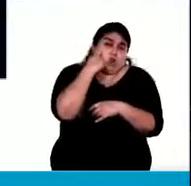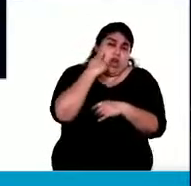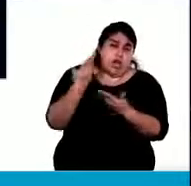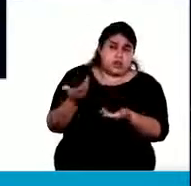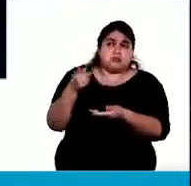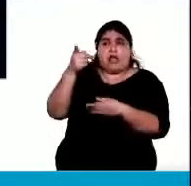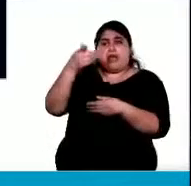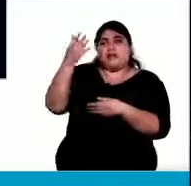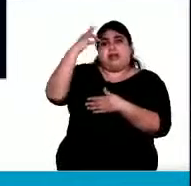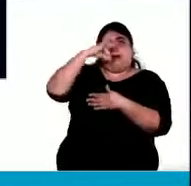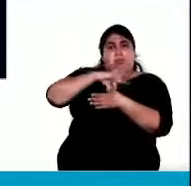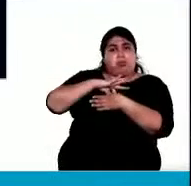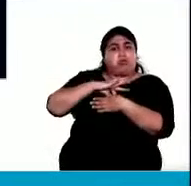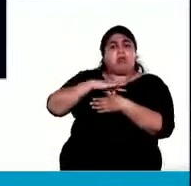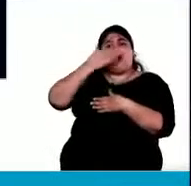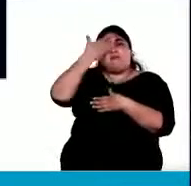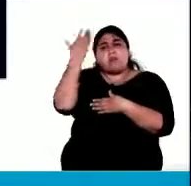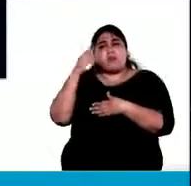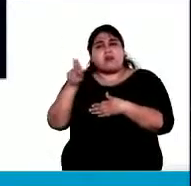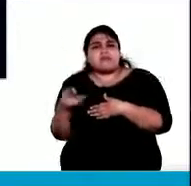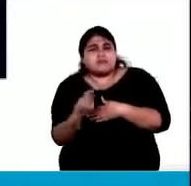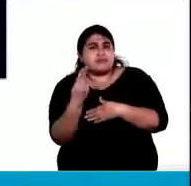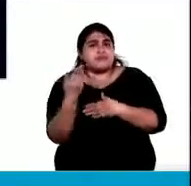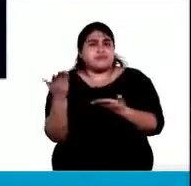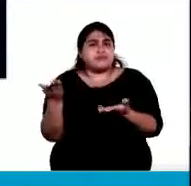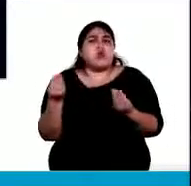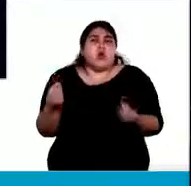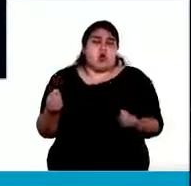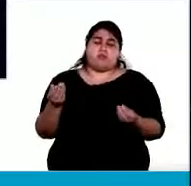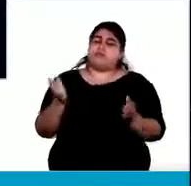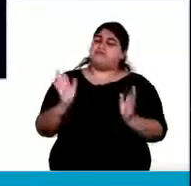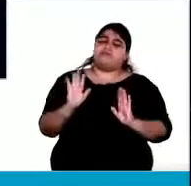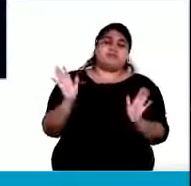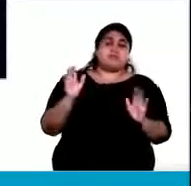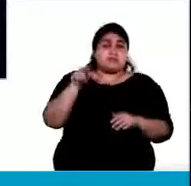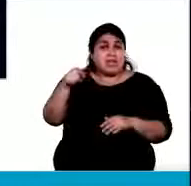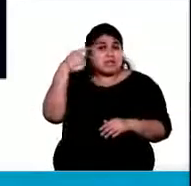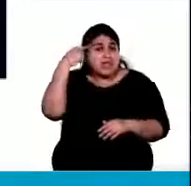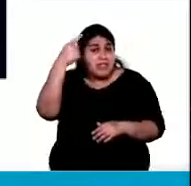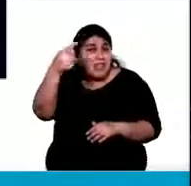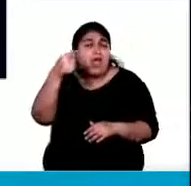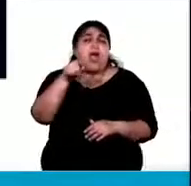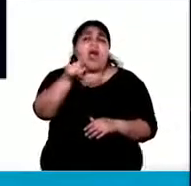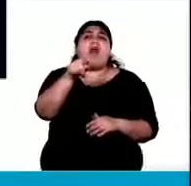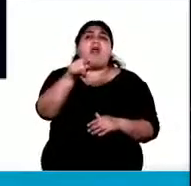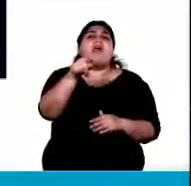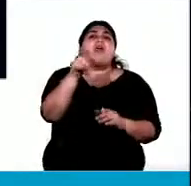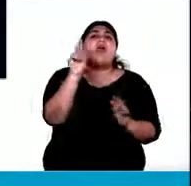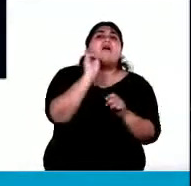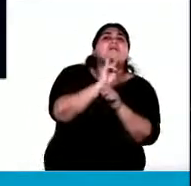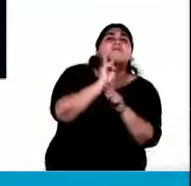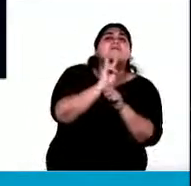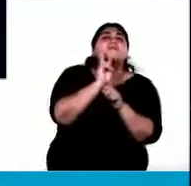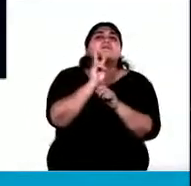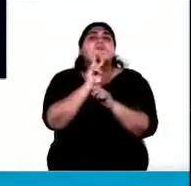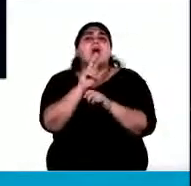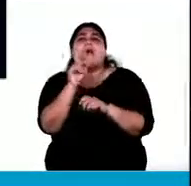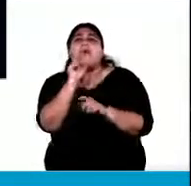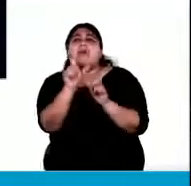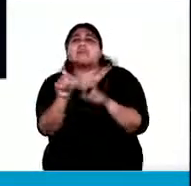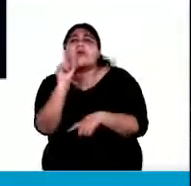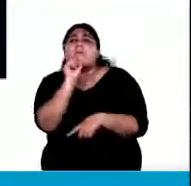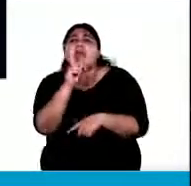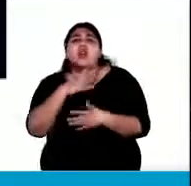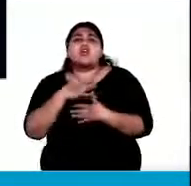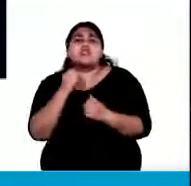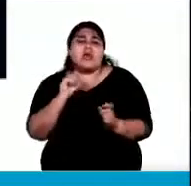afectó la enfermedad y lamentablemente se llevó su vida. Así que esa idea de que preservemos a aquellos que son factores de riesgo, bueno,